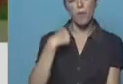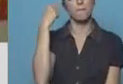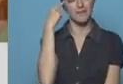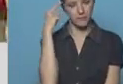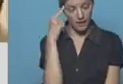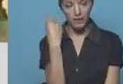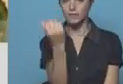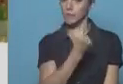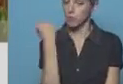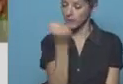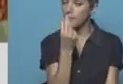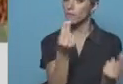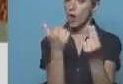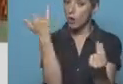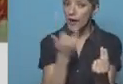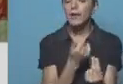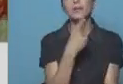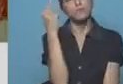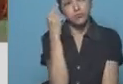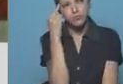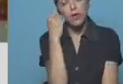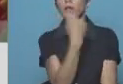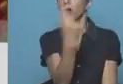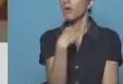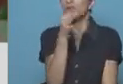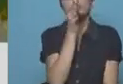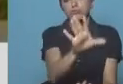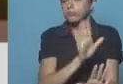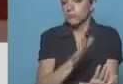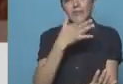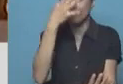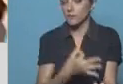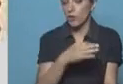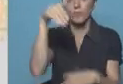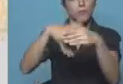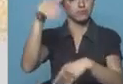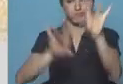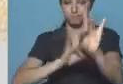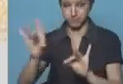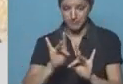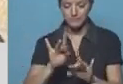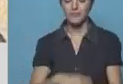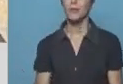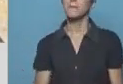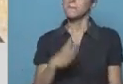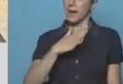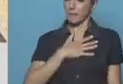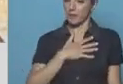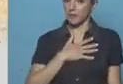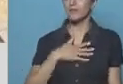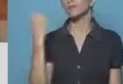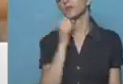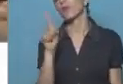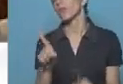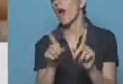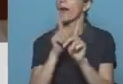que merituarlo, y bueno, y que cada argentino tome su decisión. Así que yo creo que es importante, no es una cuestión de, como